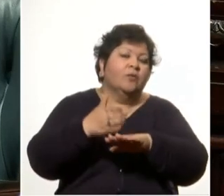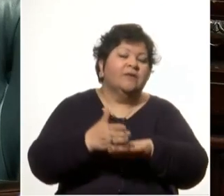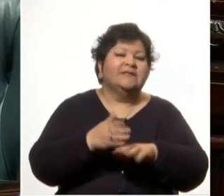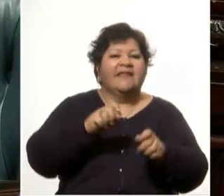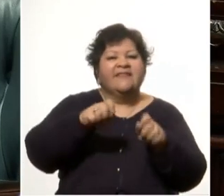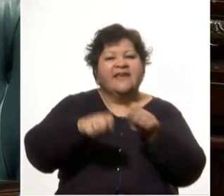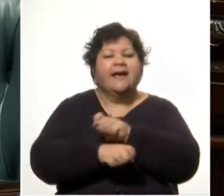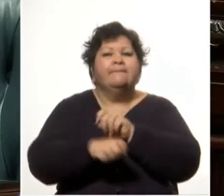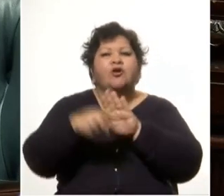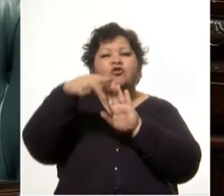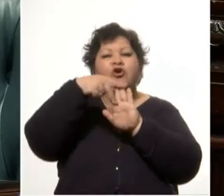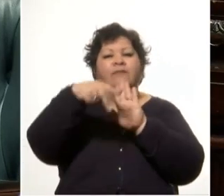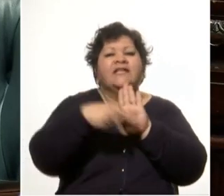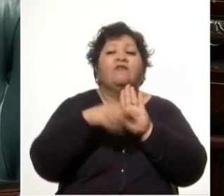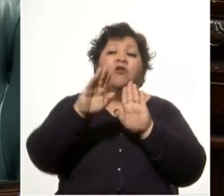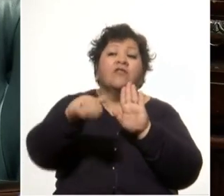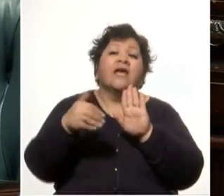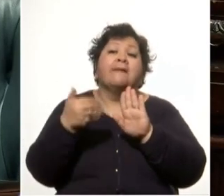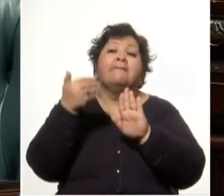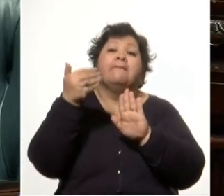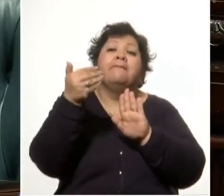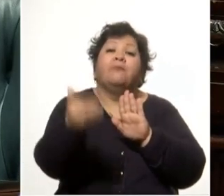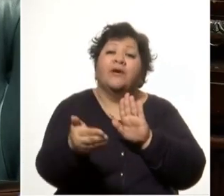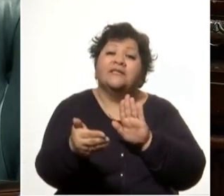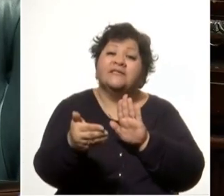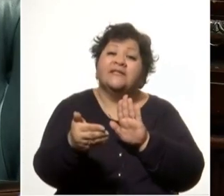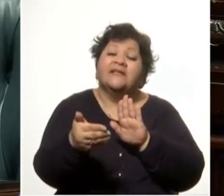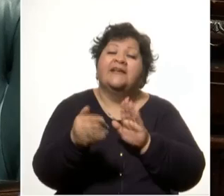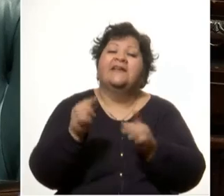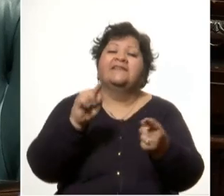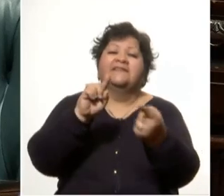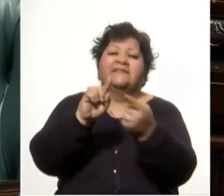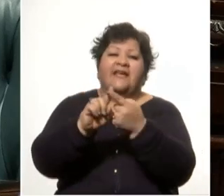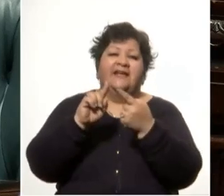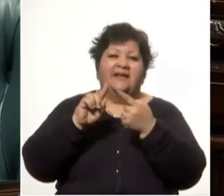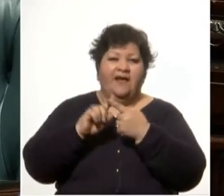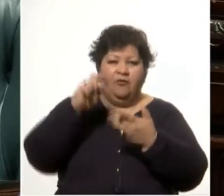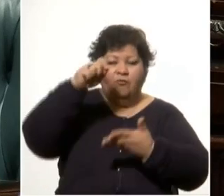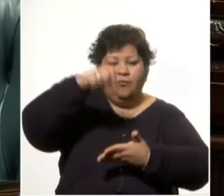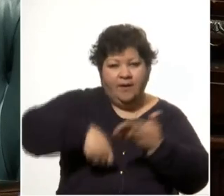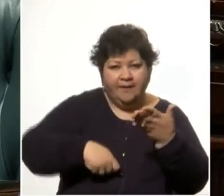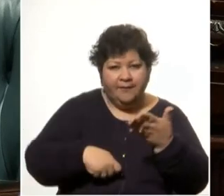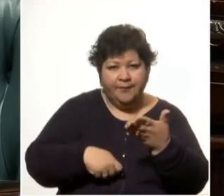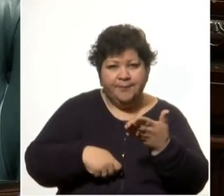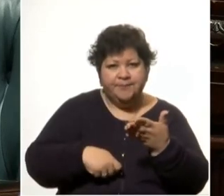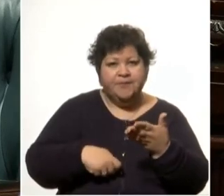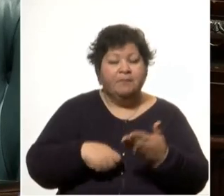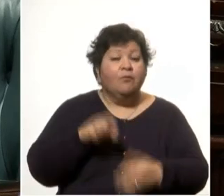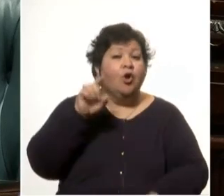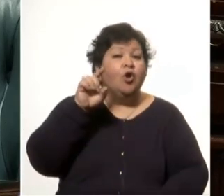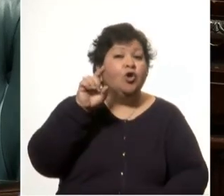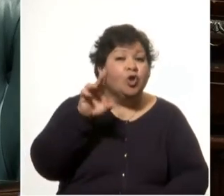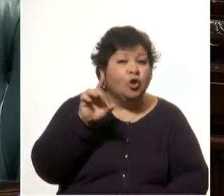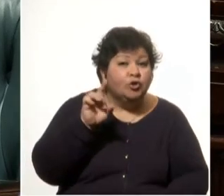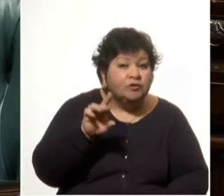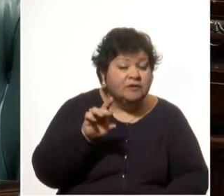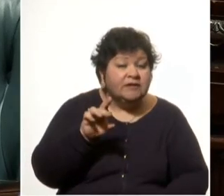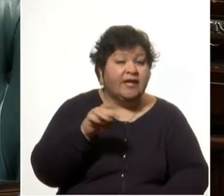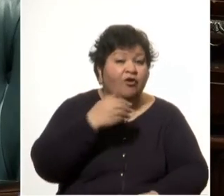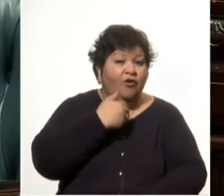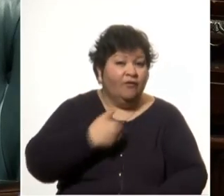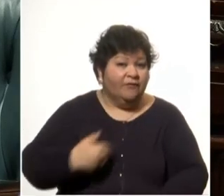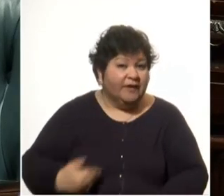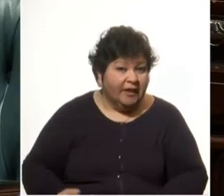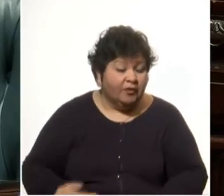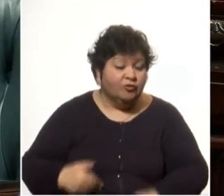normativos posteriores a la suscripción de este acuerdo, por 12 administraciones